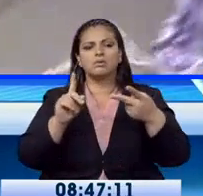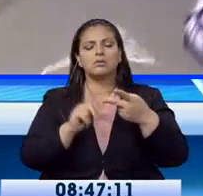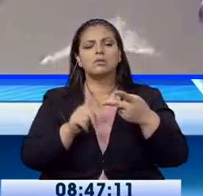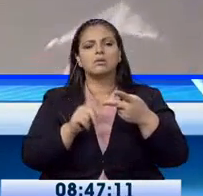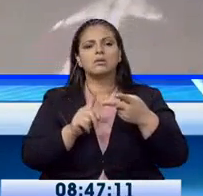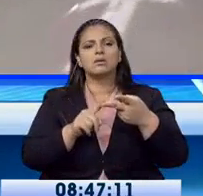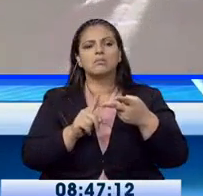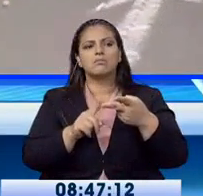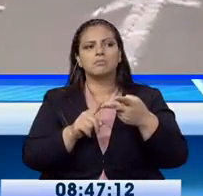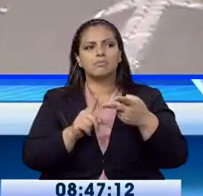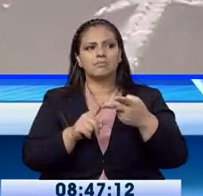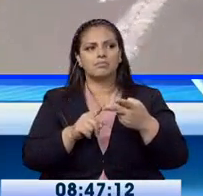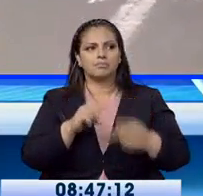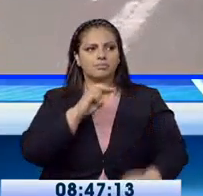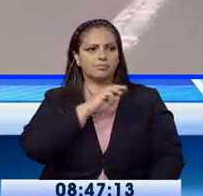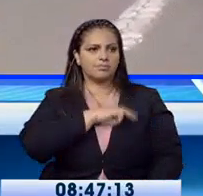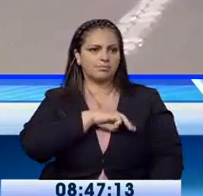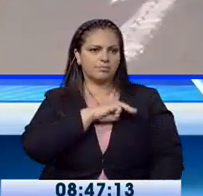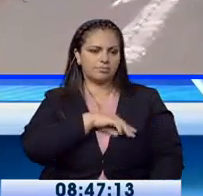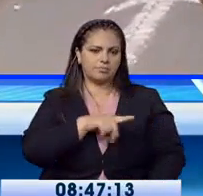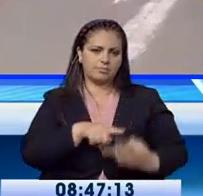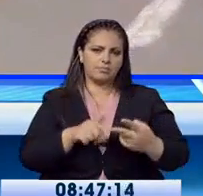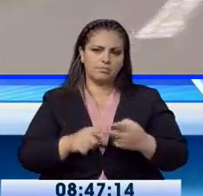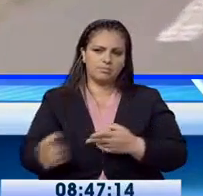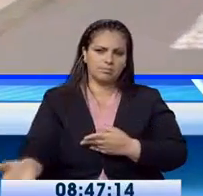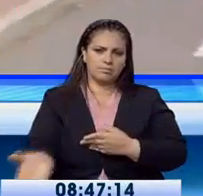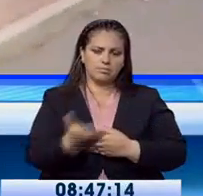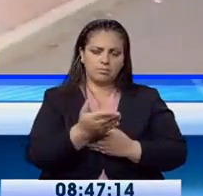para ver qué podría hacer a fin de evitar que esto suceda por eje muchas